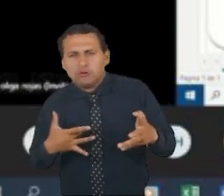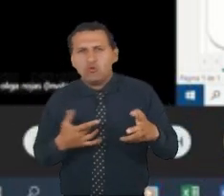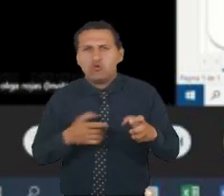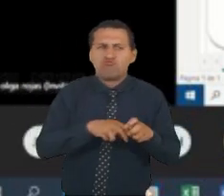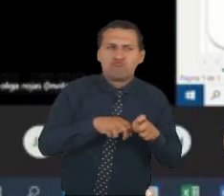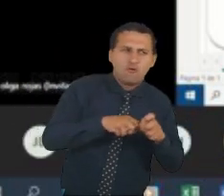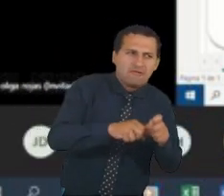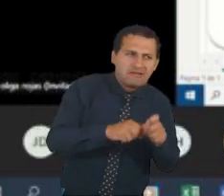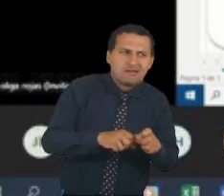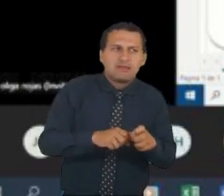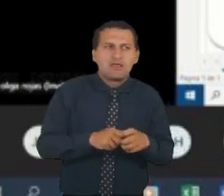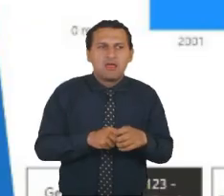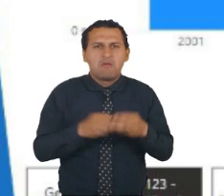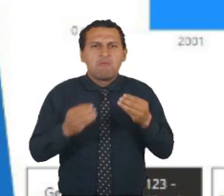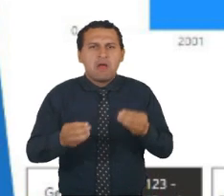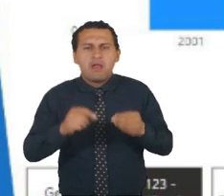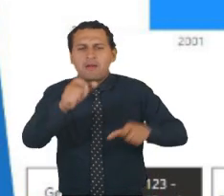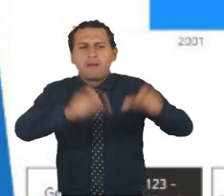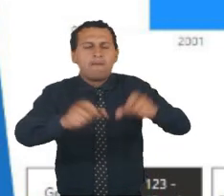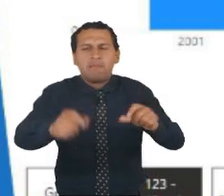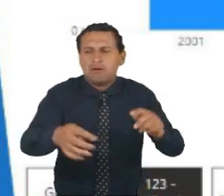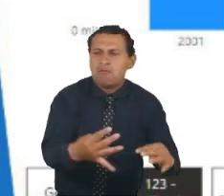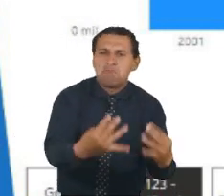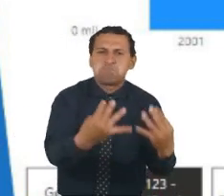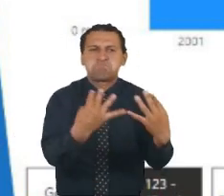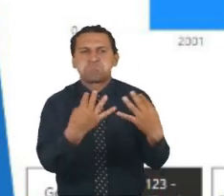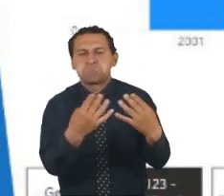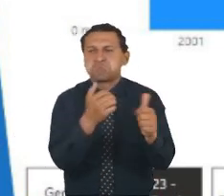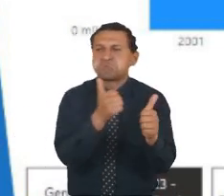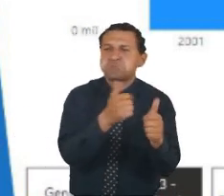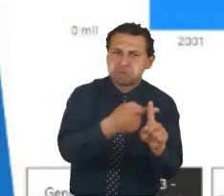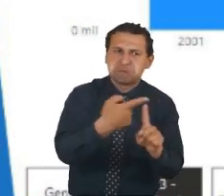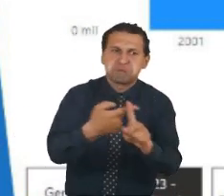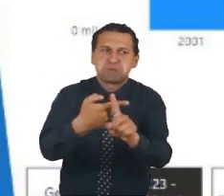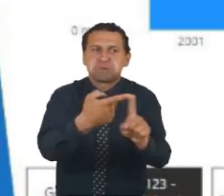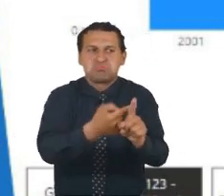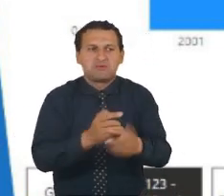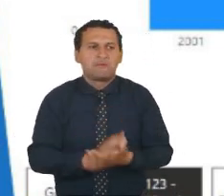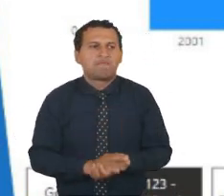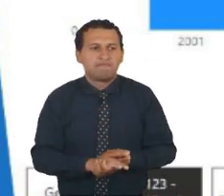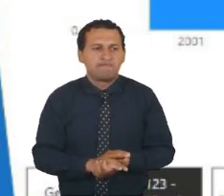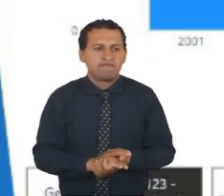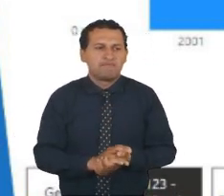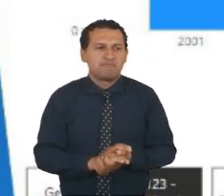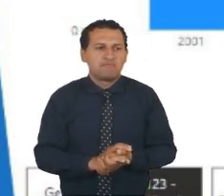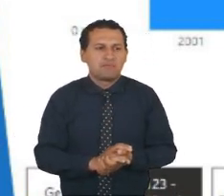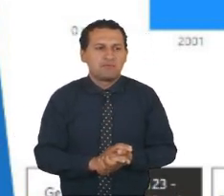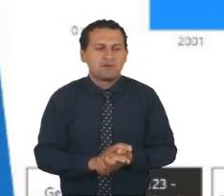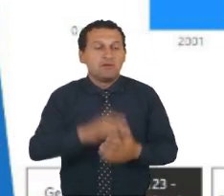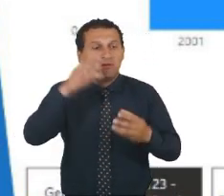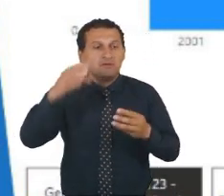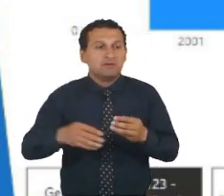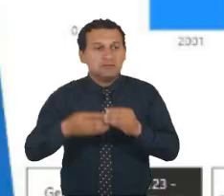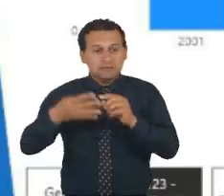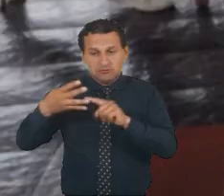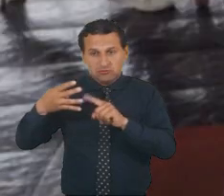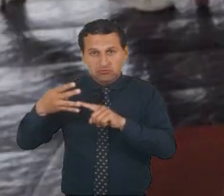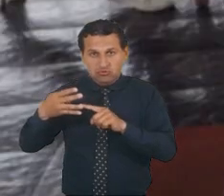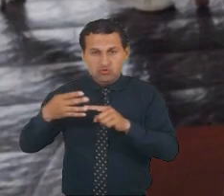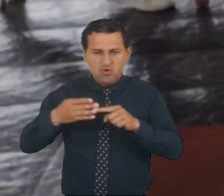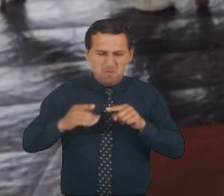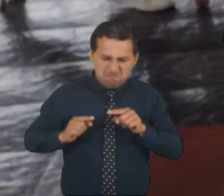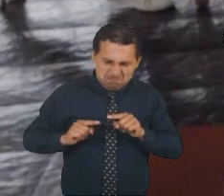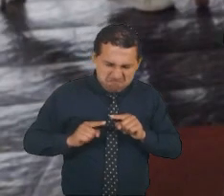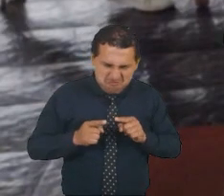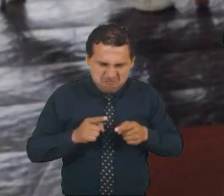direcciones u oficinas, vinculando a la Secretaría de Salud y de Movilidad, buscando mejorar el nivel de percepción de los mismos.